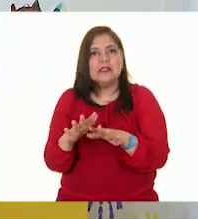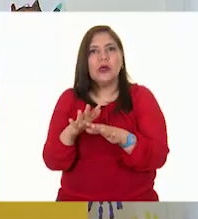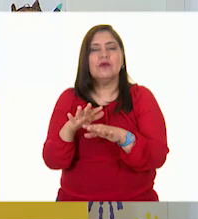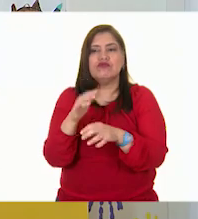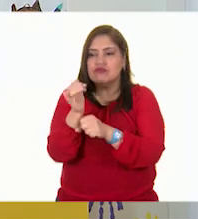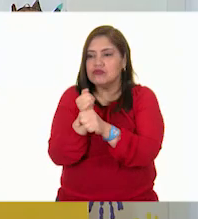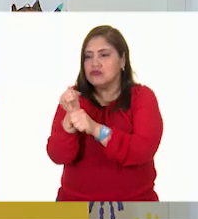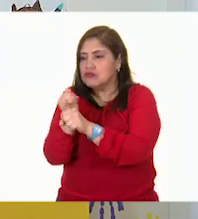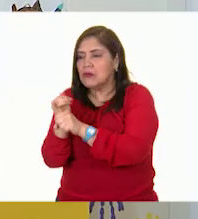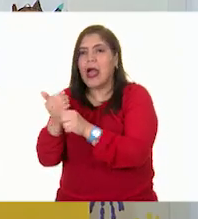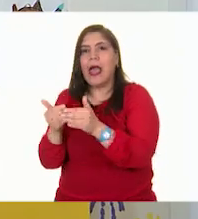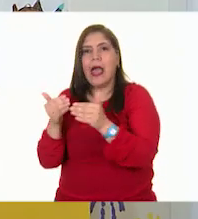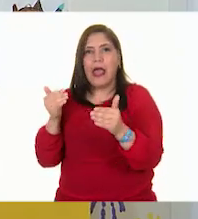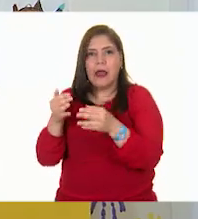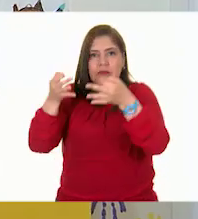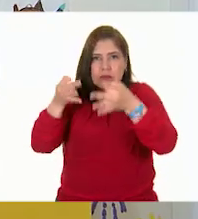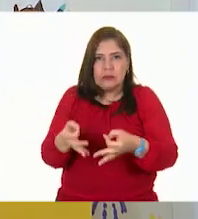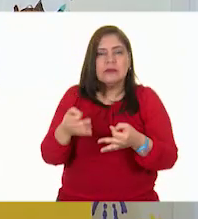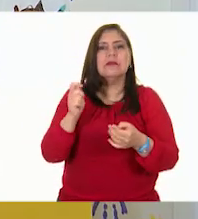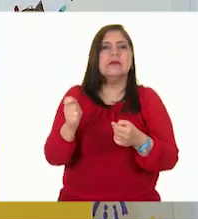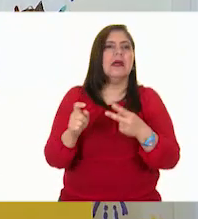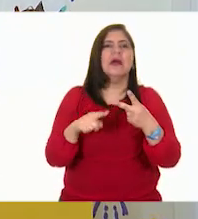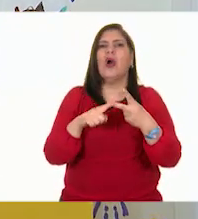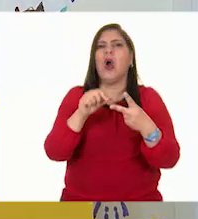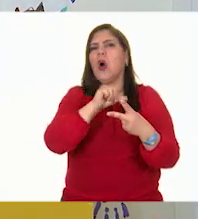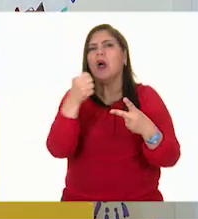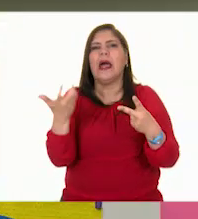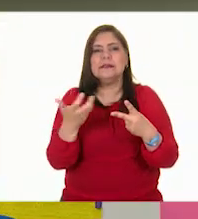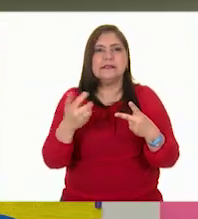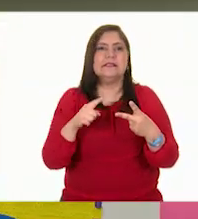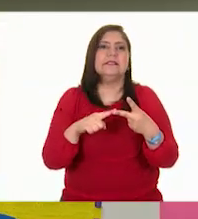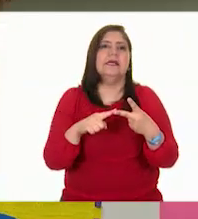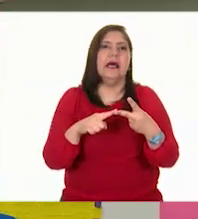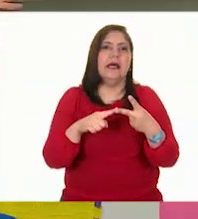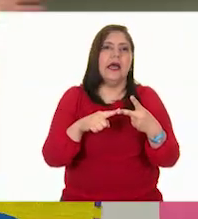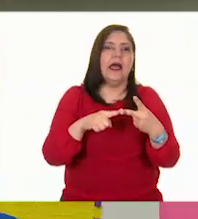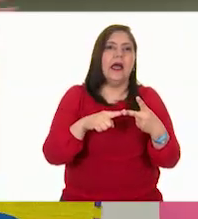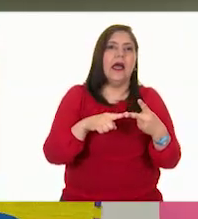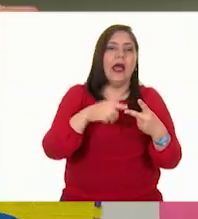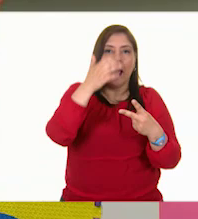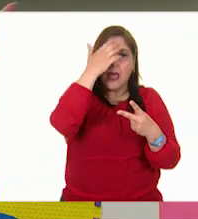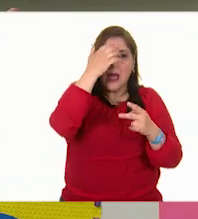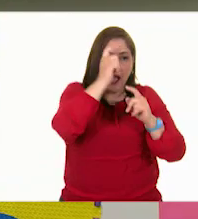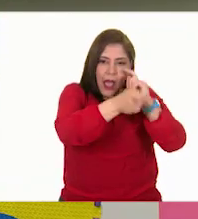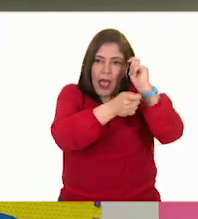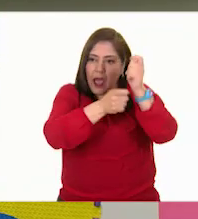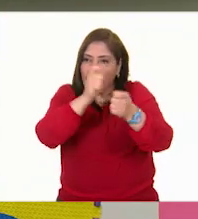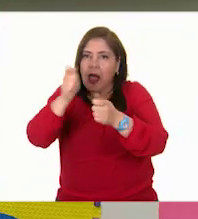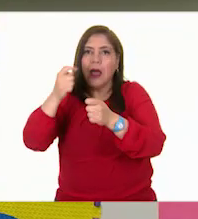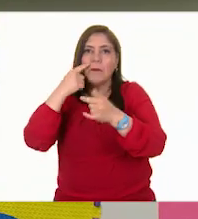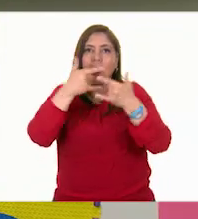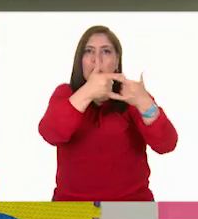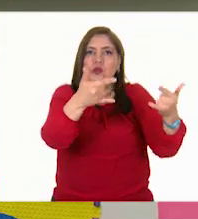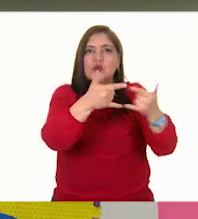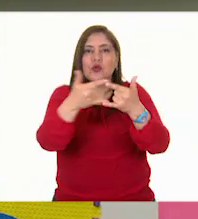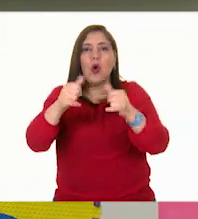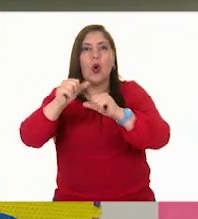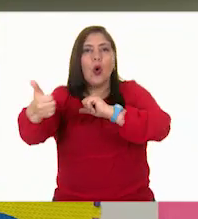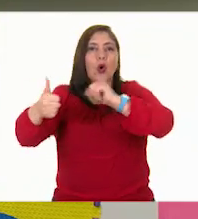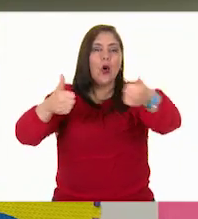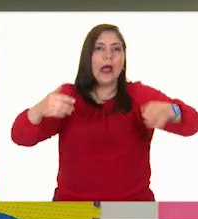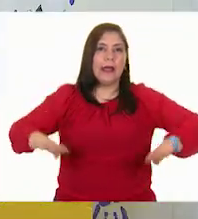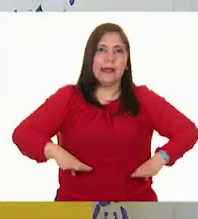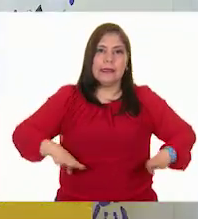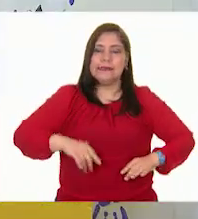una investigación, ¿verdad? ¿Qué más hicimos? Conocer las distintas historias de otros niños. De otros niños, ¿verdad?